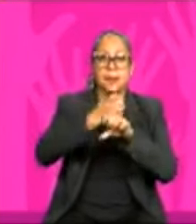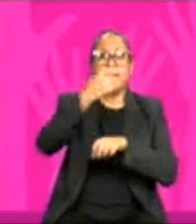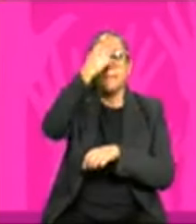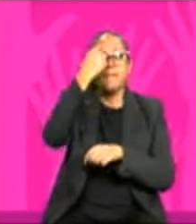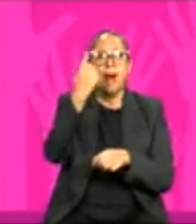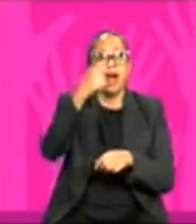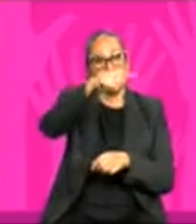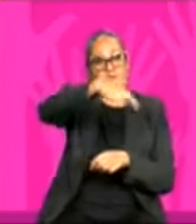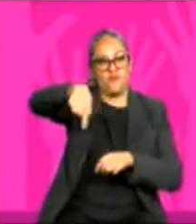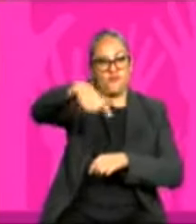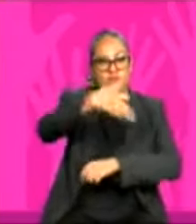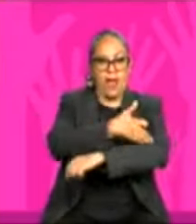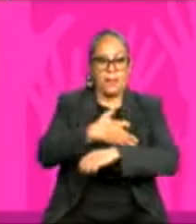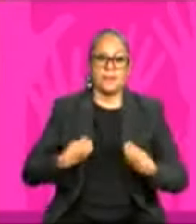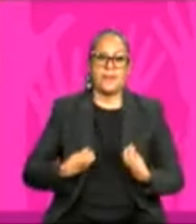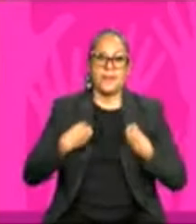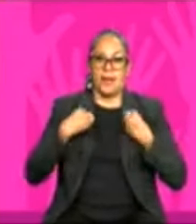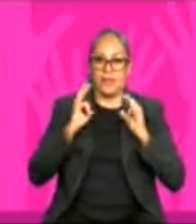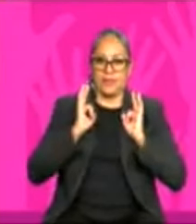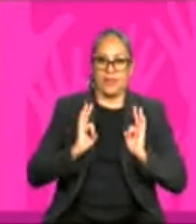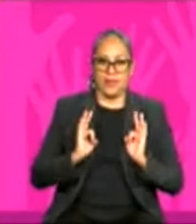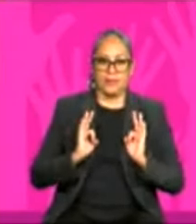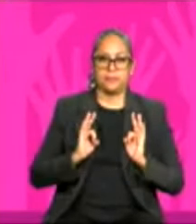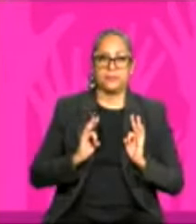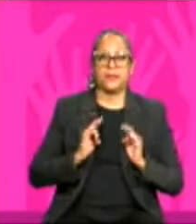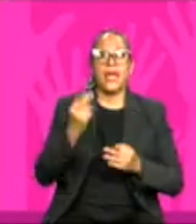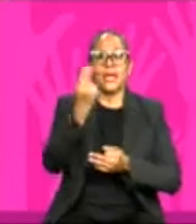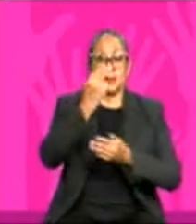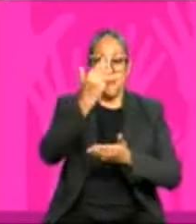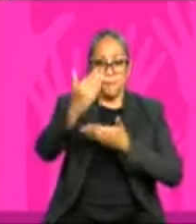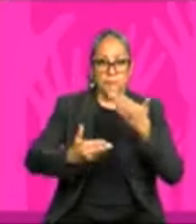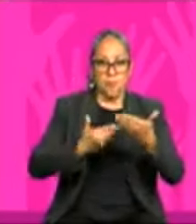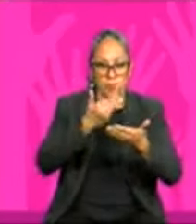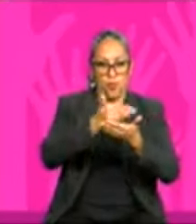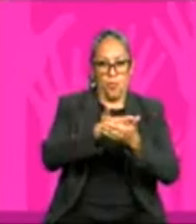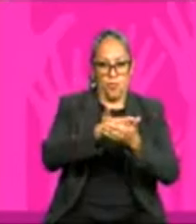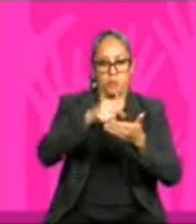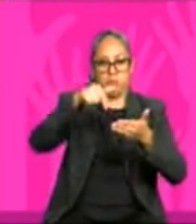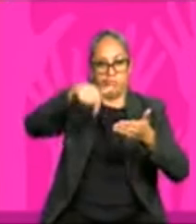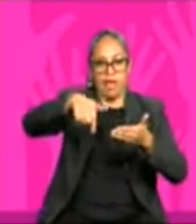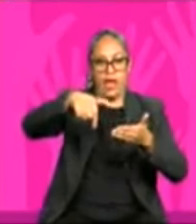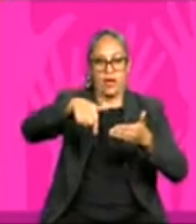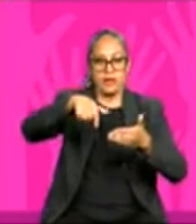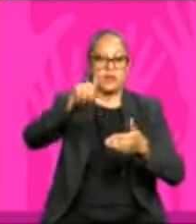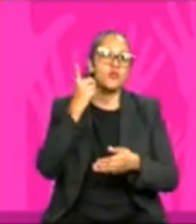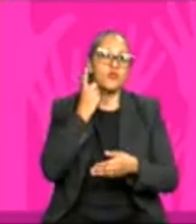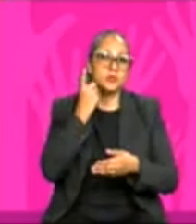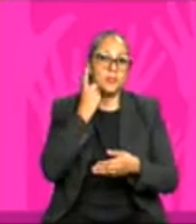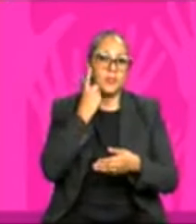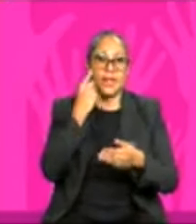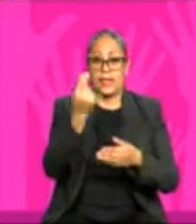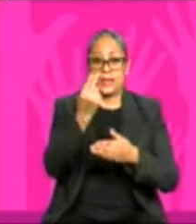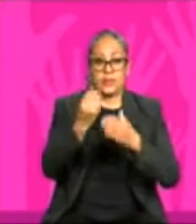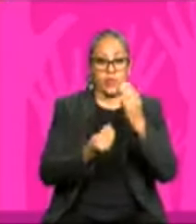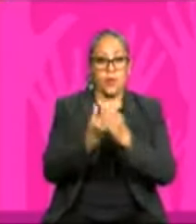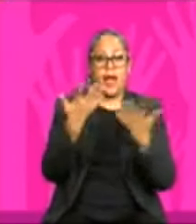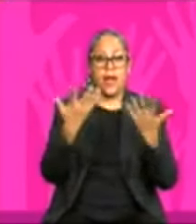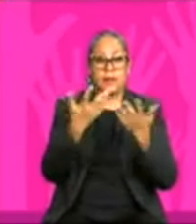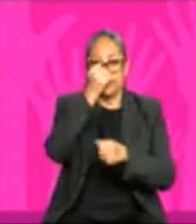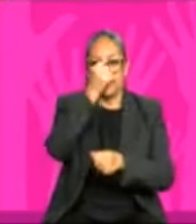familia vivan tranquilos. Propondremos al Congreso del Estado la creación de la Secretaría de Seguridad